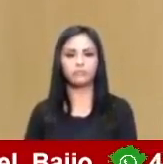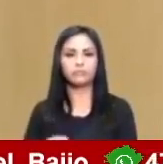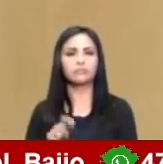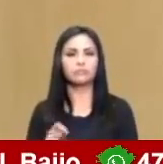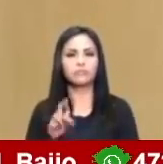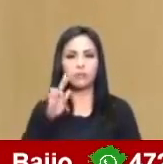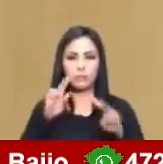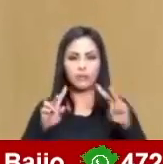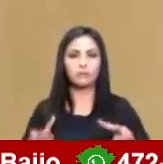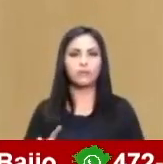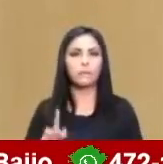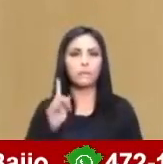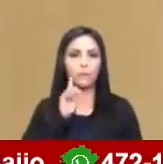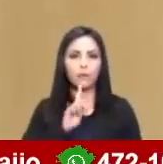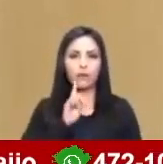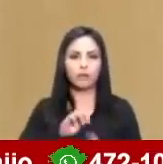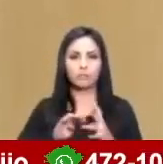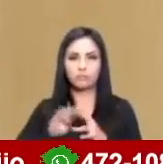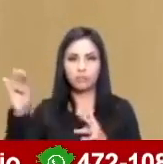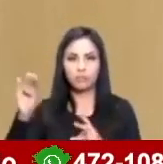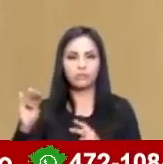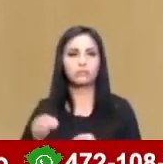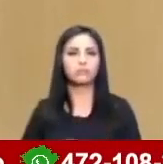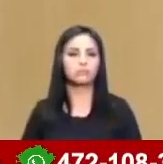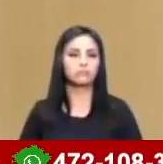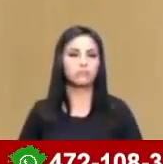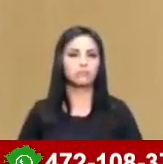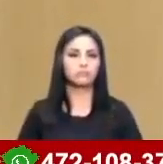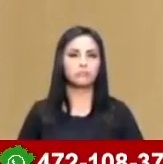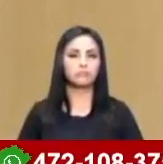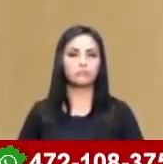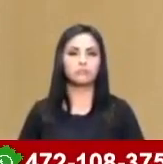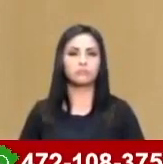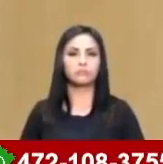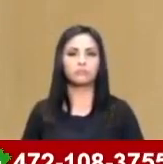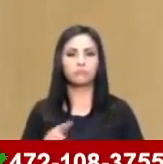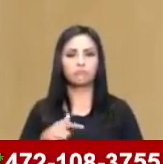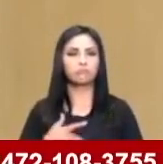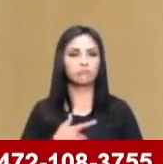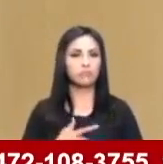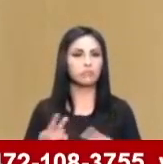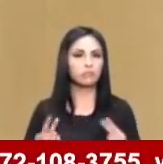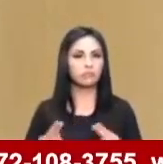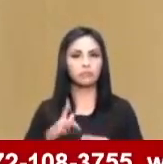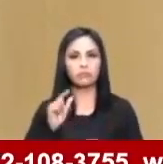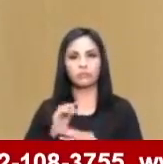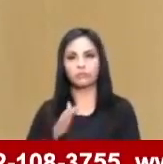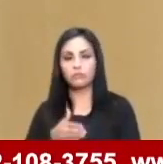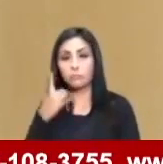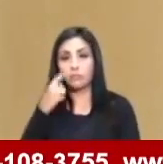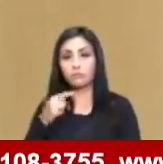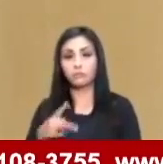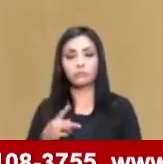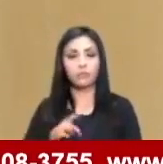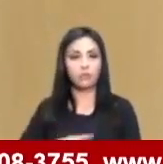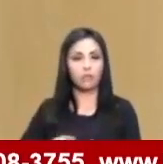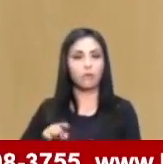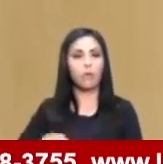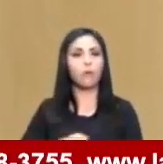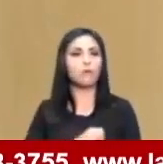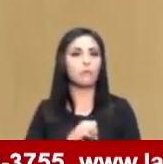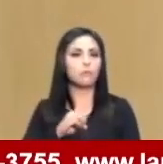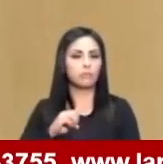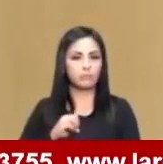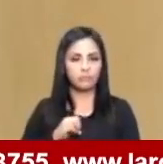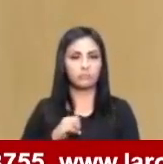obtener estatus de aspirante a notario para notario auxiliar y sobre todo para obtener un Fiat el